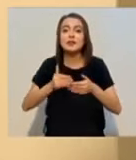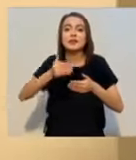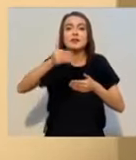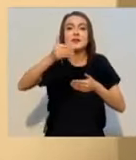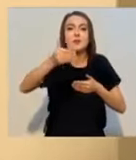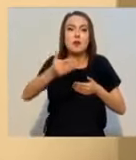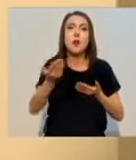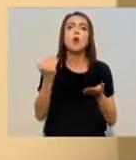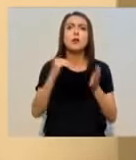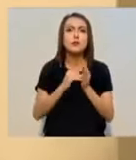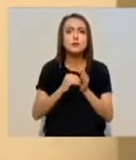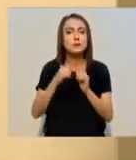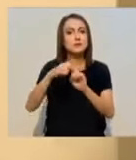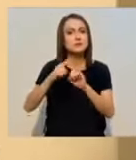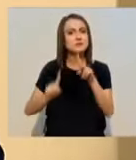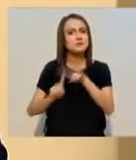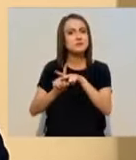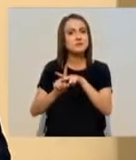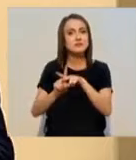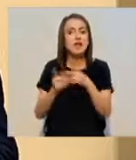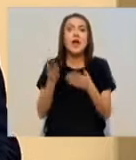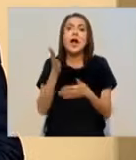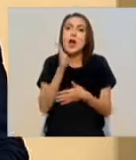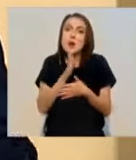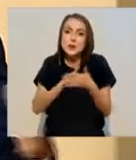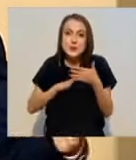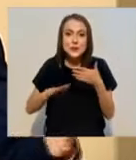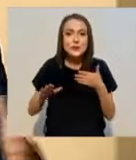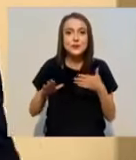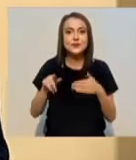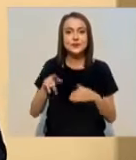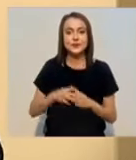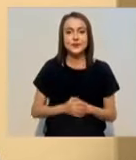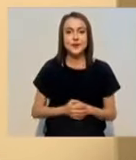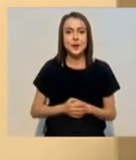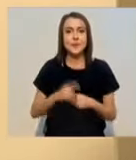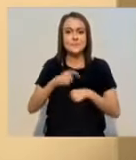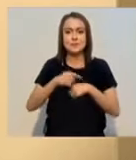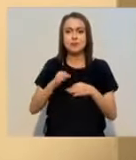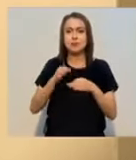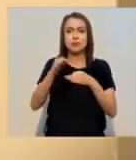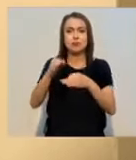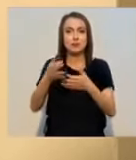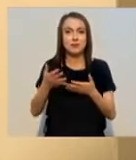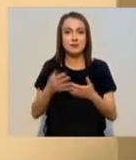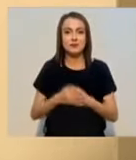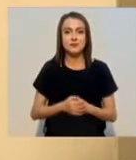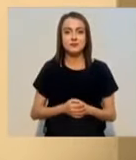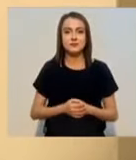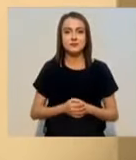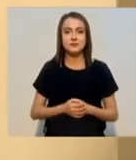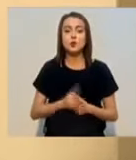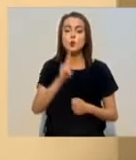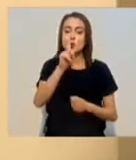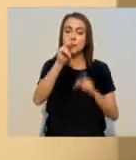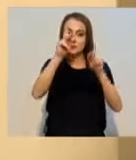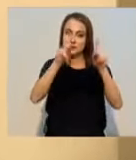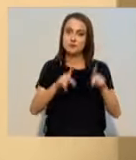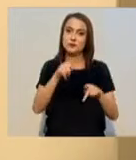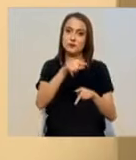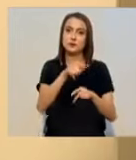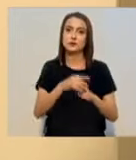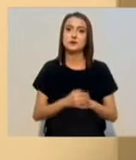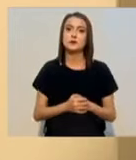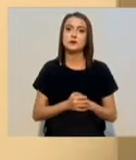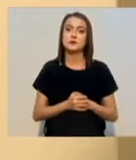adelante vuelva a dar positivo. Inclusive algunos de larga duración. Hubo un caso de